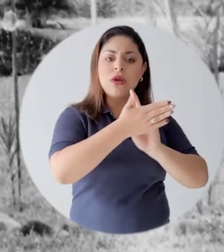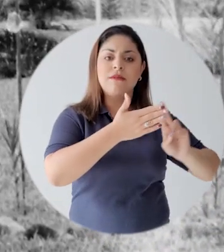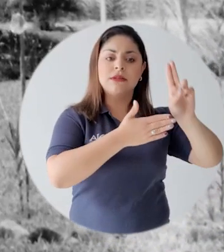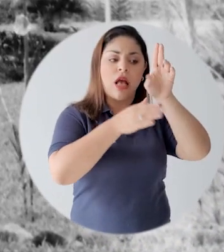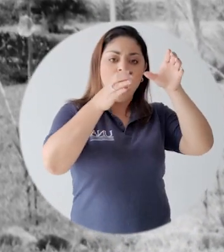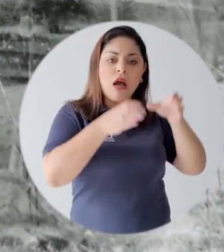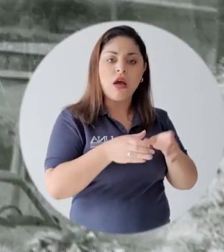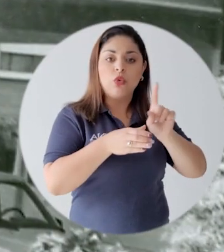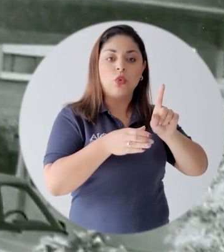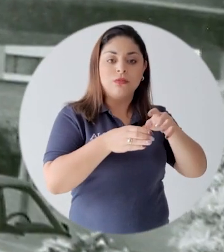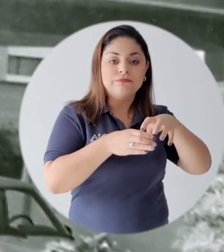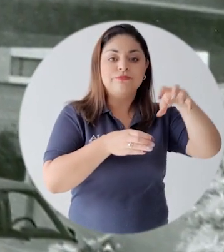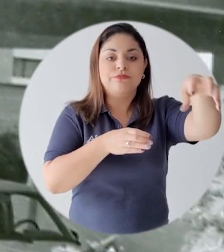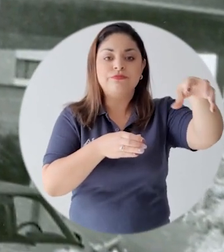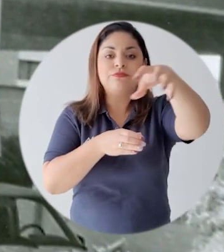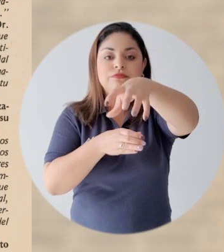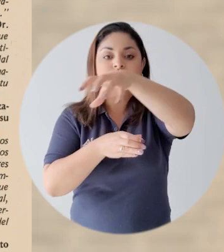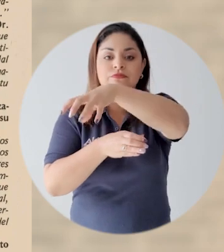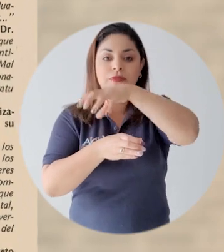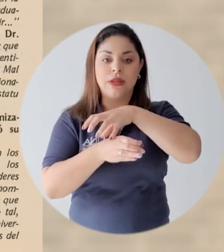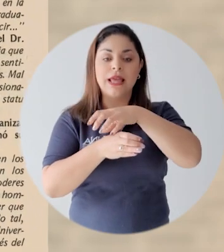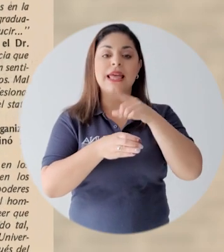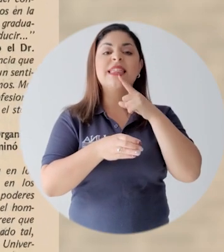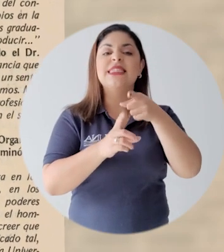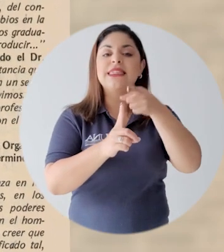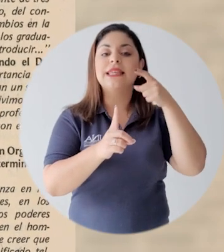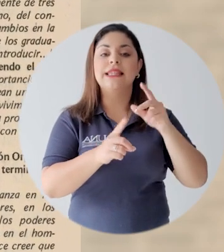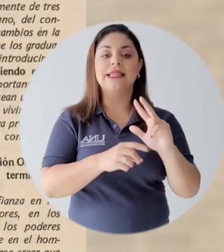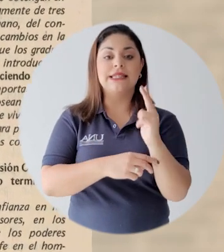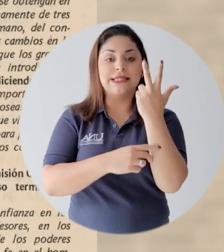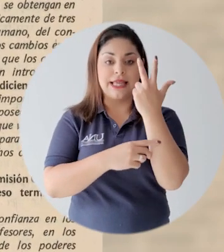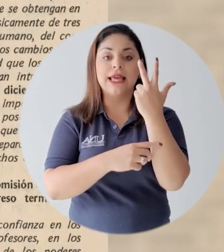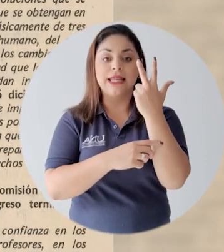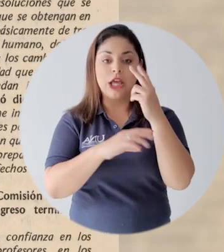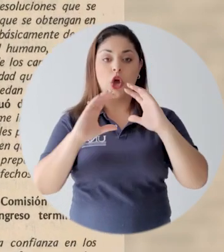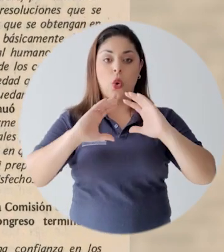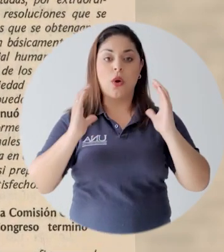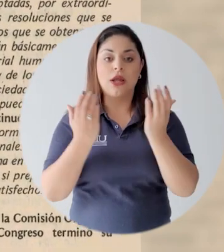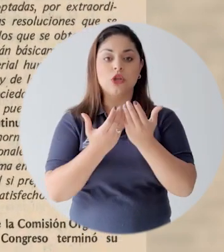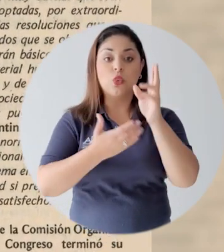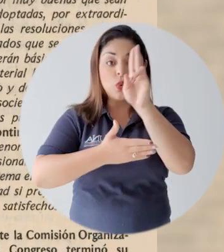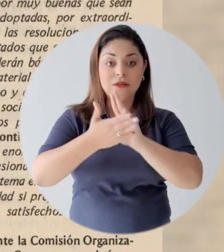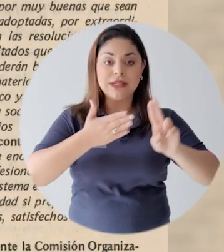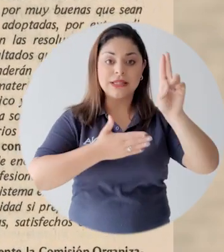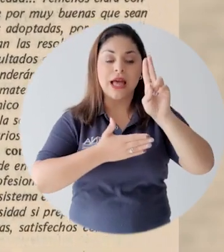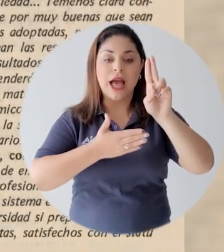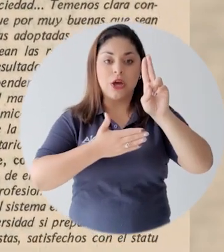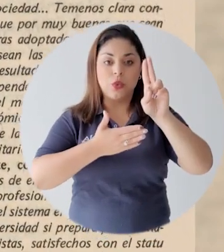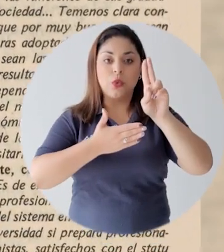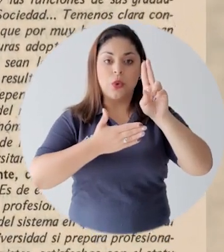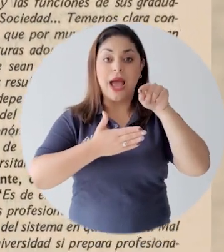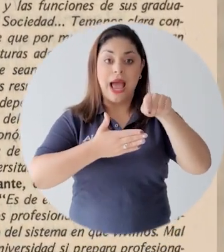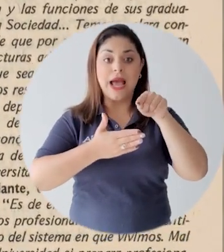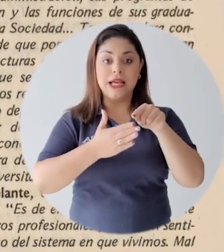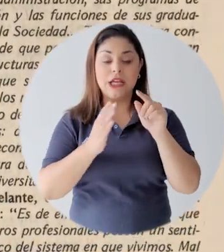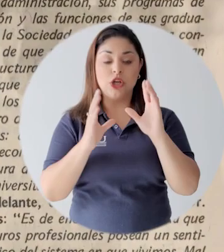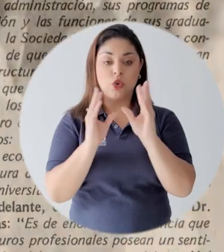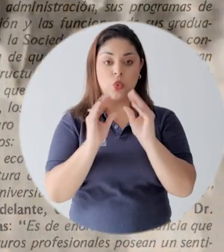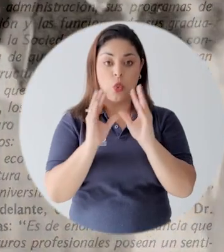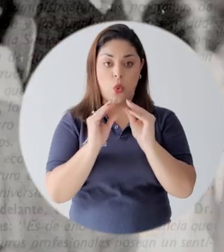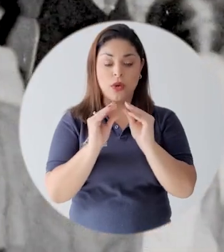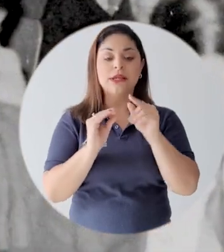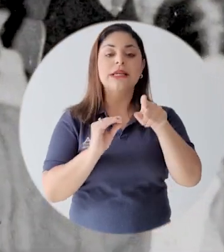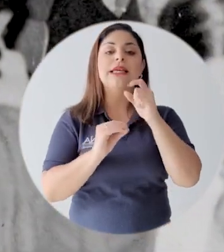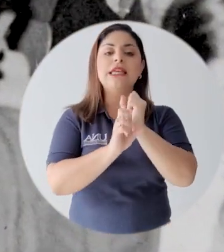a otros lugares del país, según se desprendía del tercer Congreso Universitario que había realizado la Universidad de